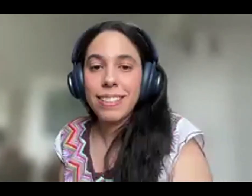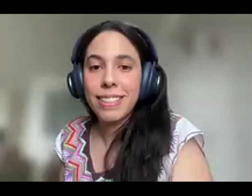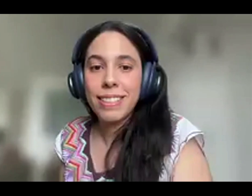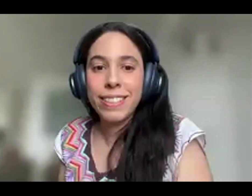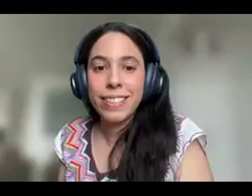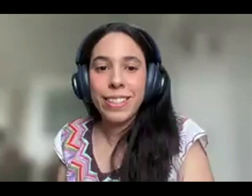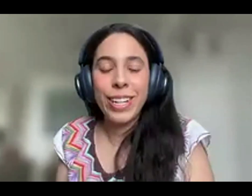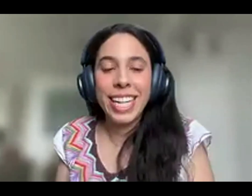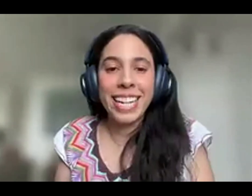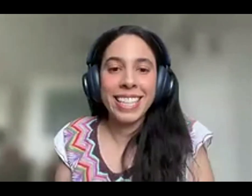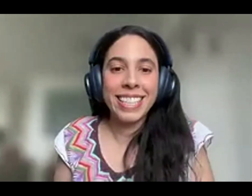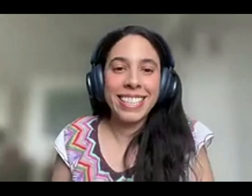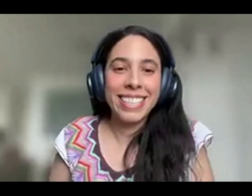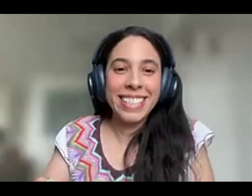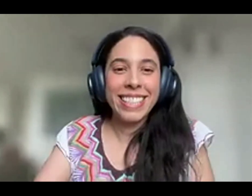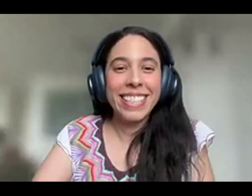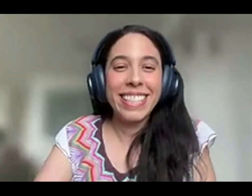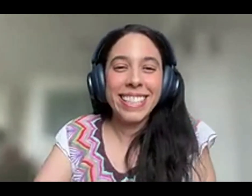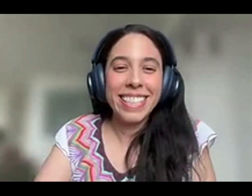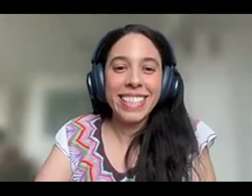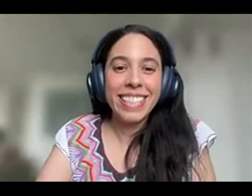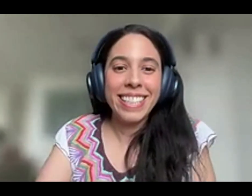Hola. Hola.